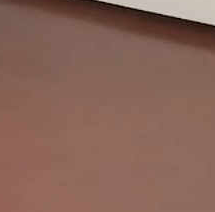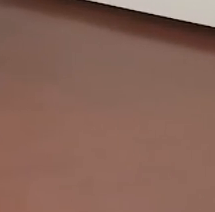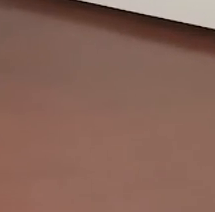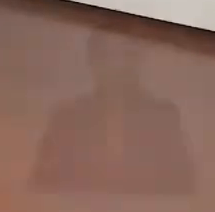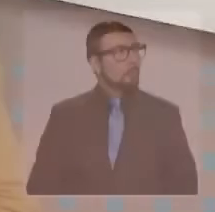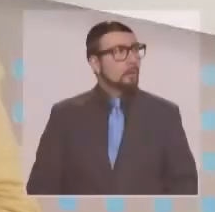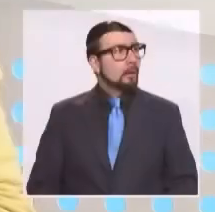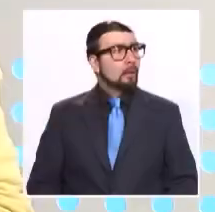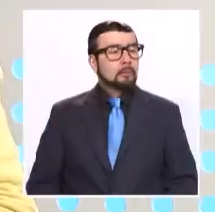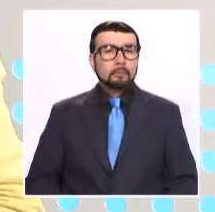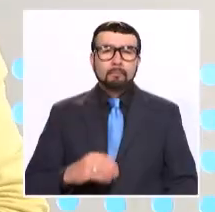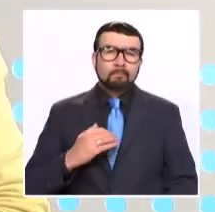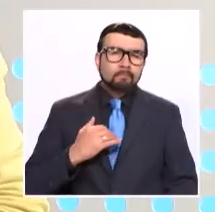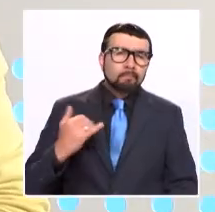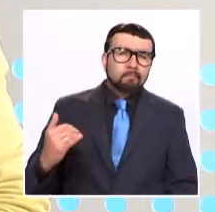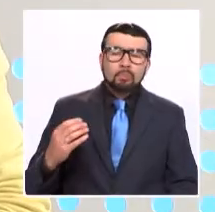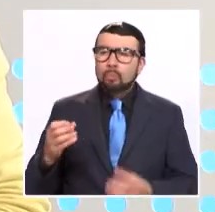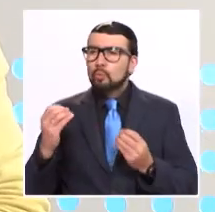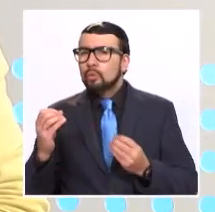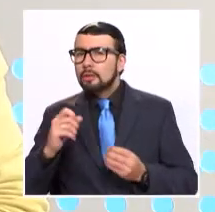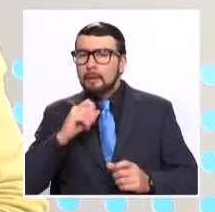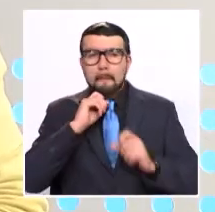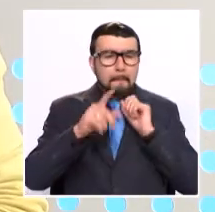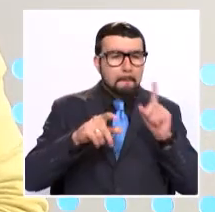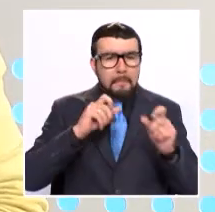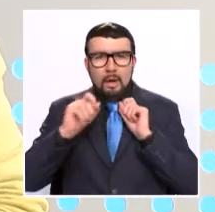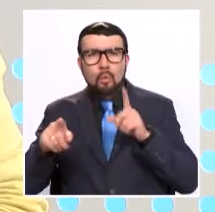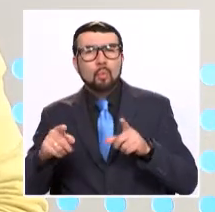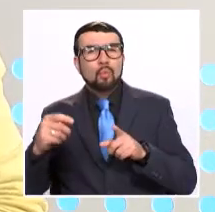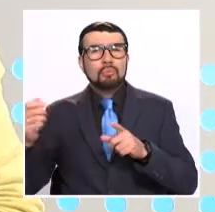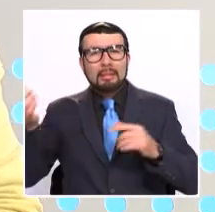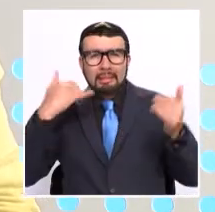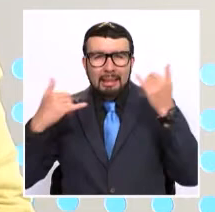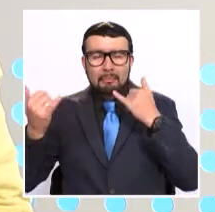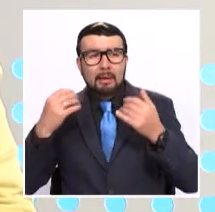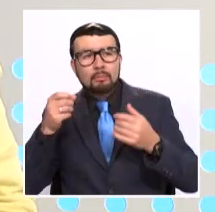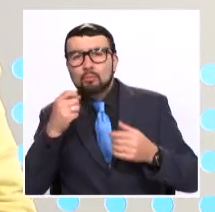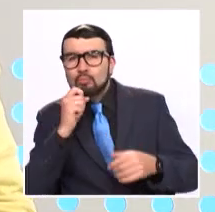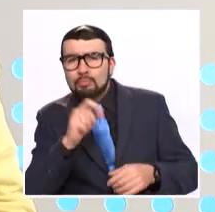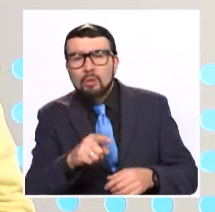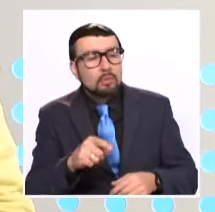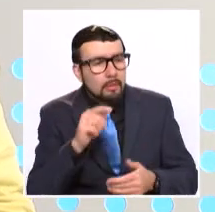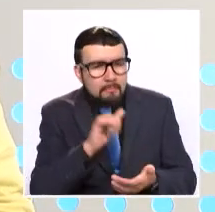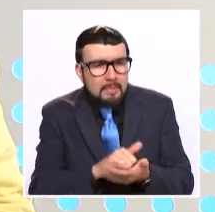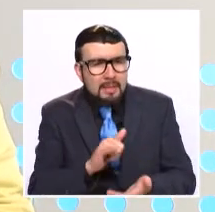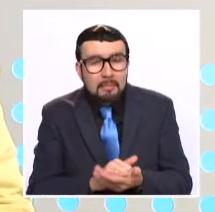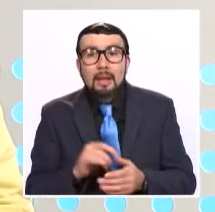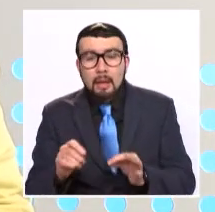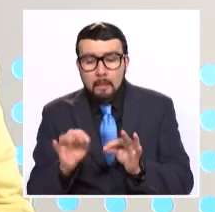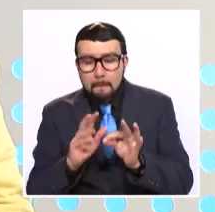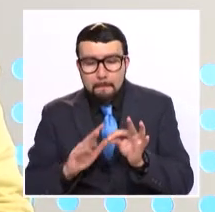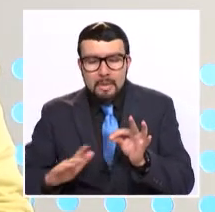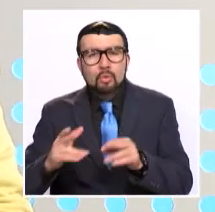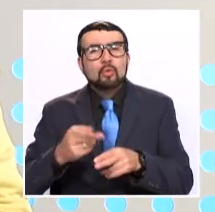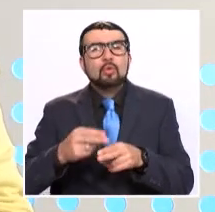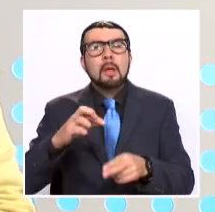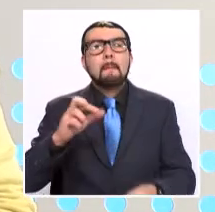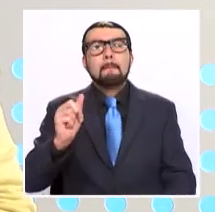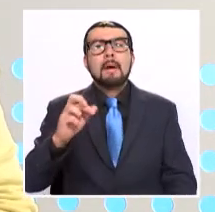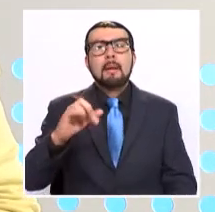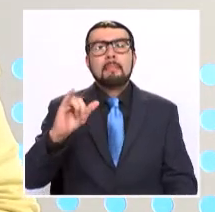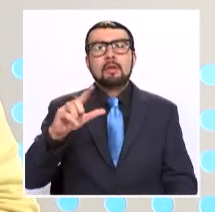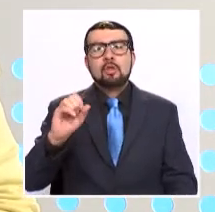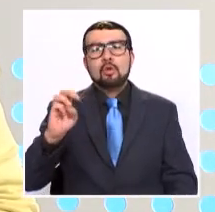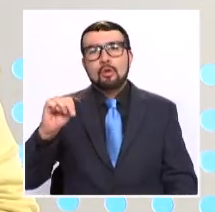Ahora que ha habido tanta pregunta y nos han llamado tanto acerca del virus del papiloma humano, pues